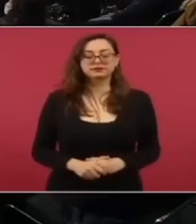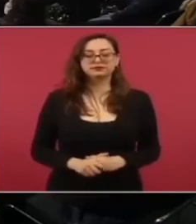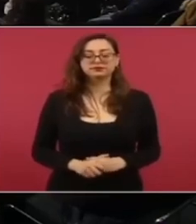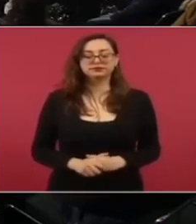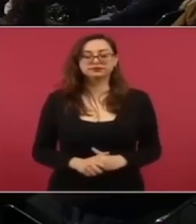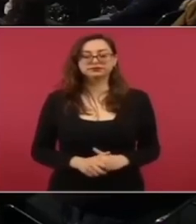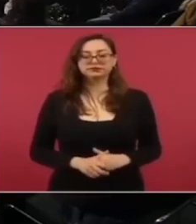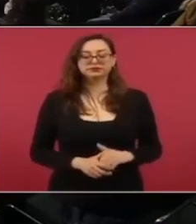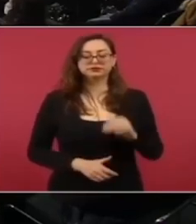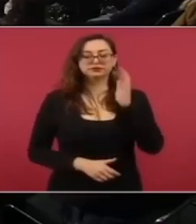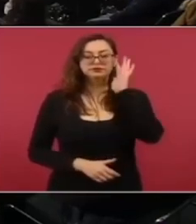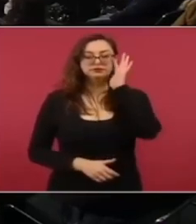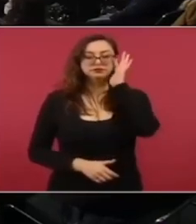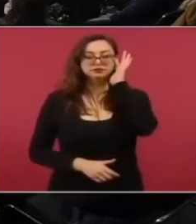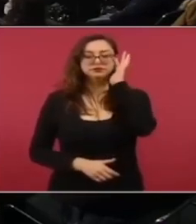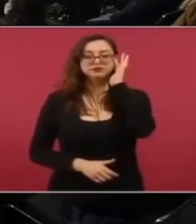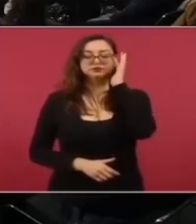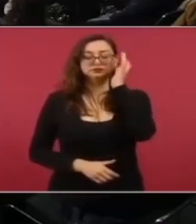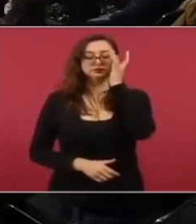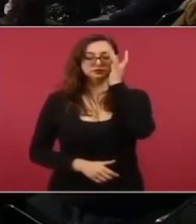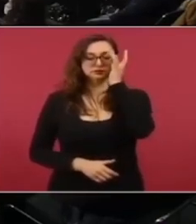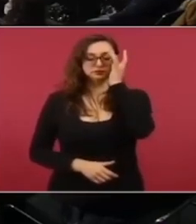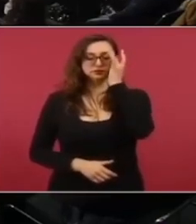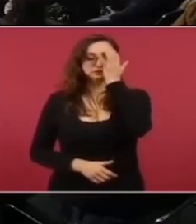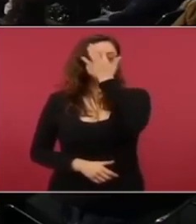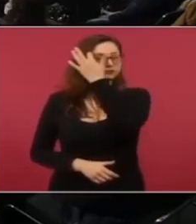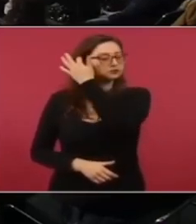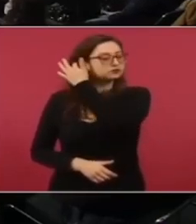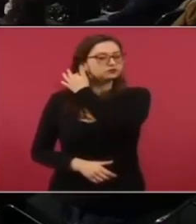¿Puedo dar la mano? Gracias. Permiso.